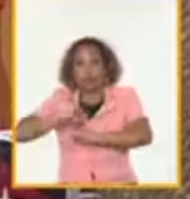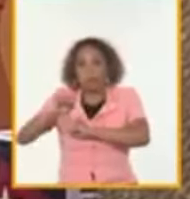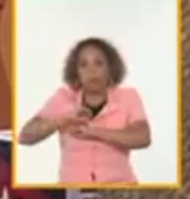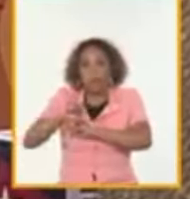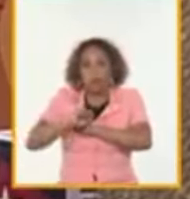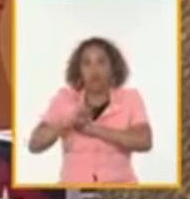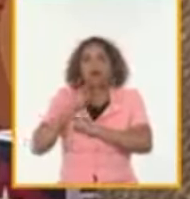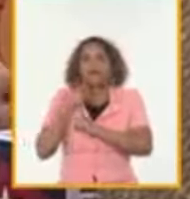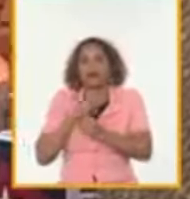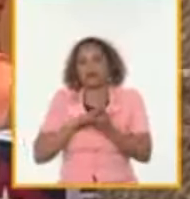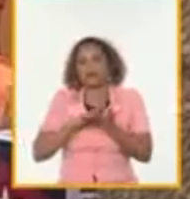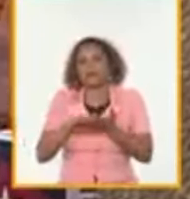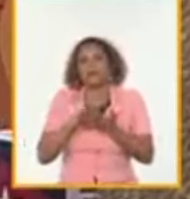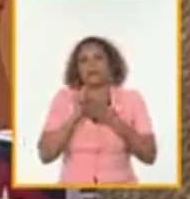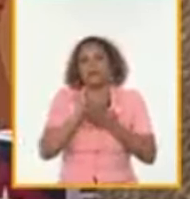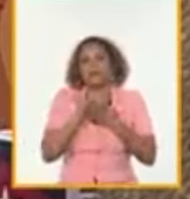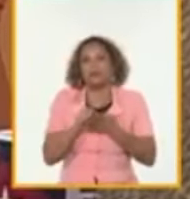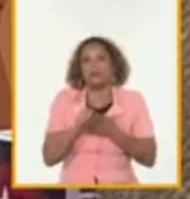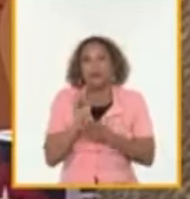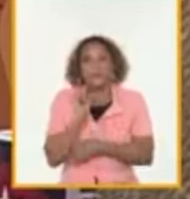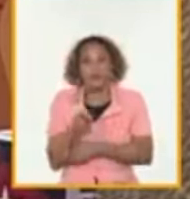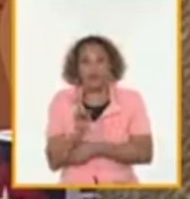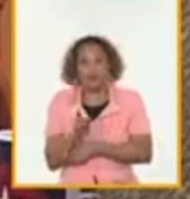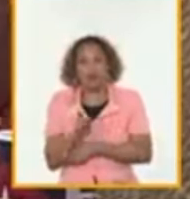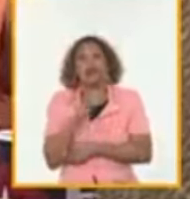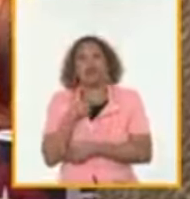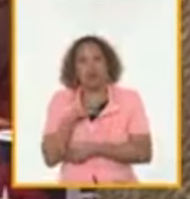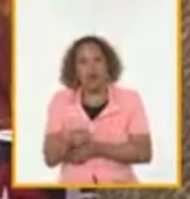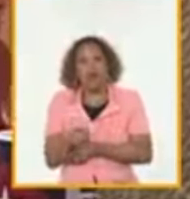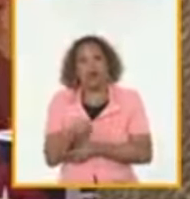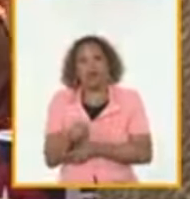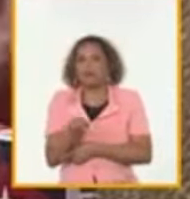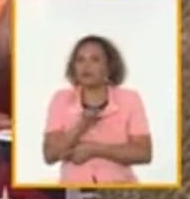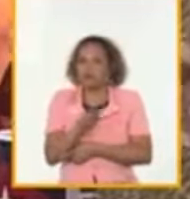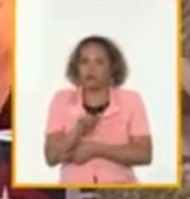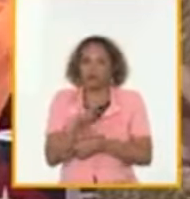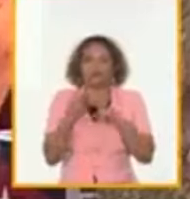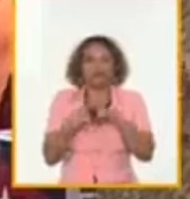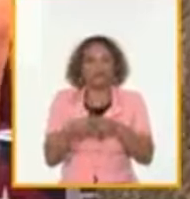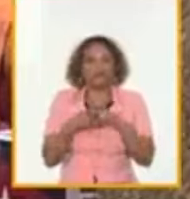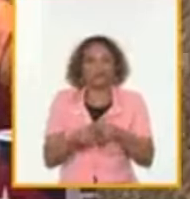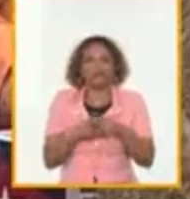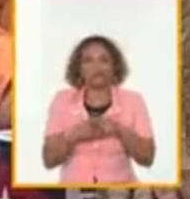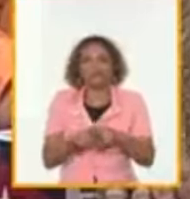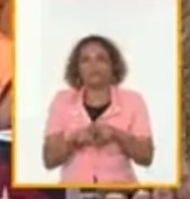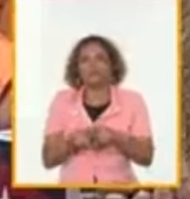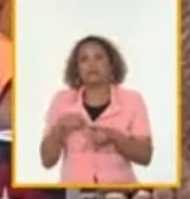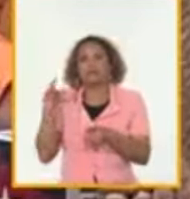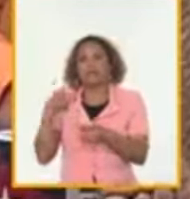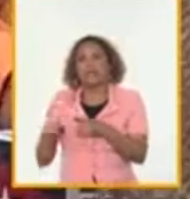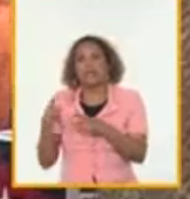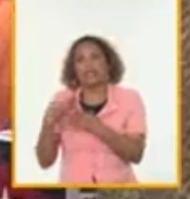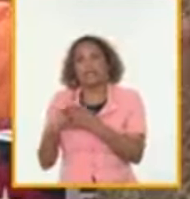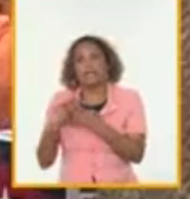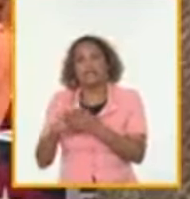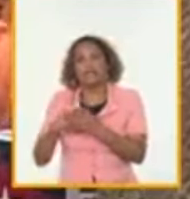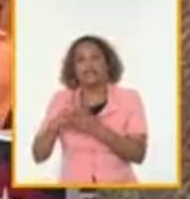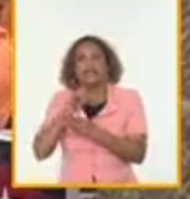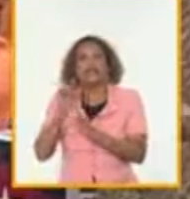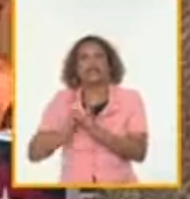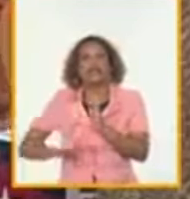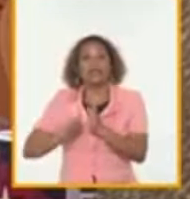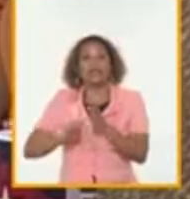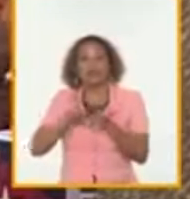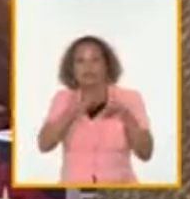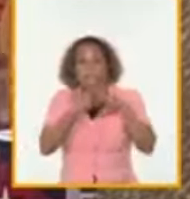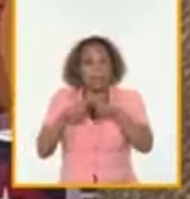prestar el servicio manicaragua fue un ejemplo de eso electromecánica que es de esas empresas emblemáticas que siempre están